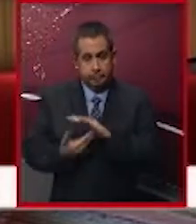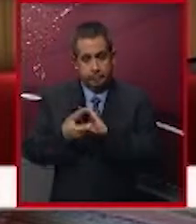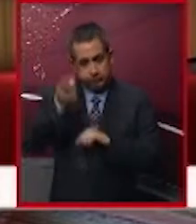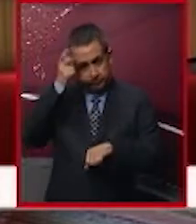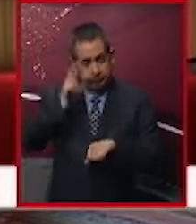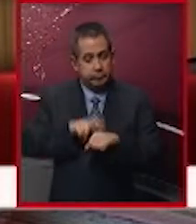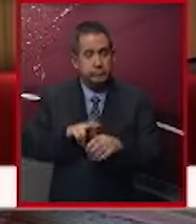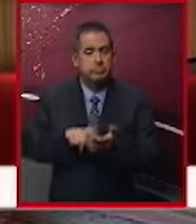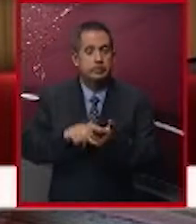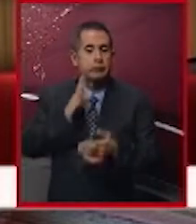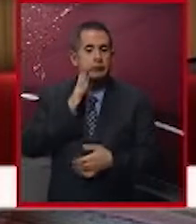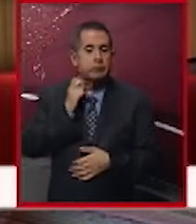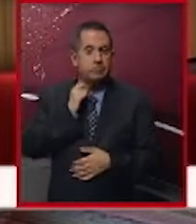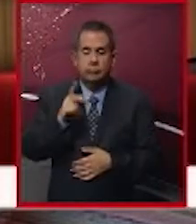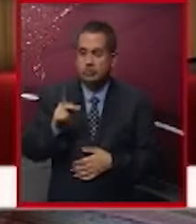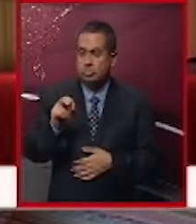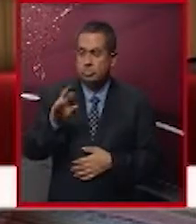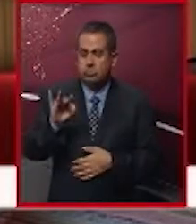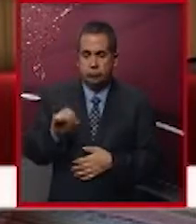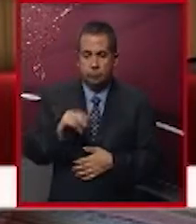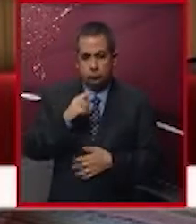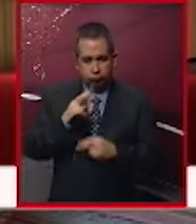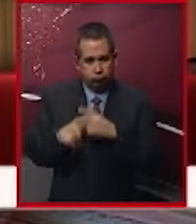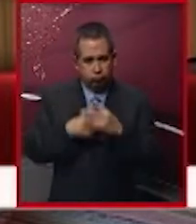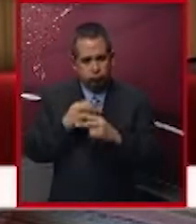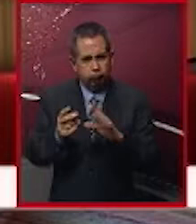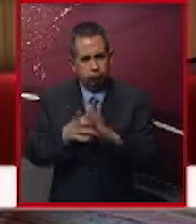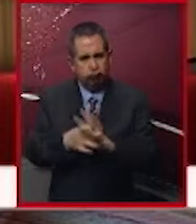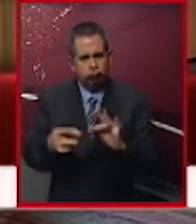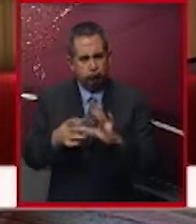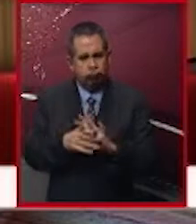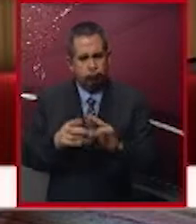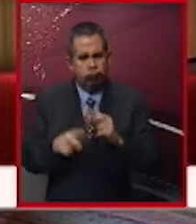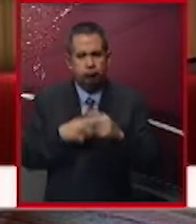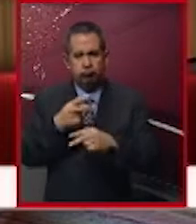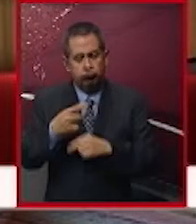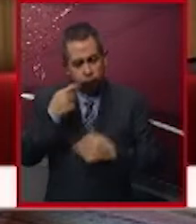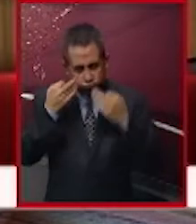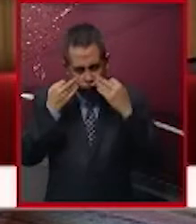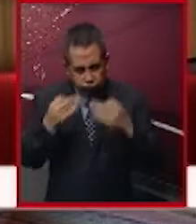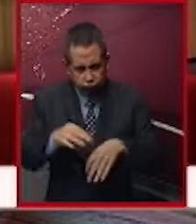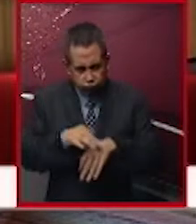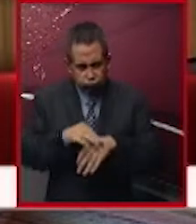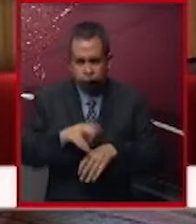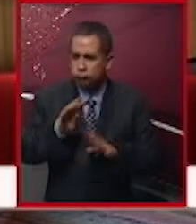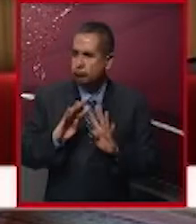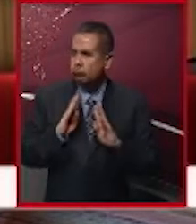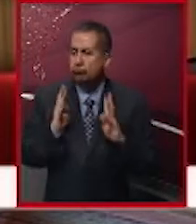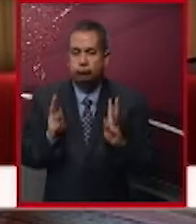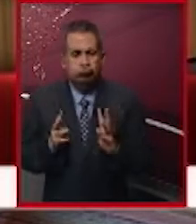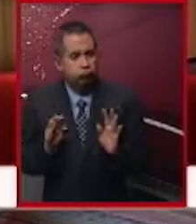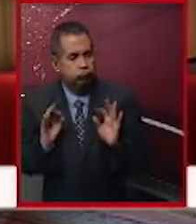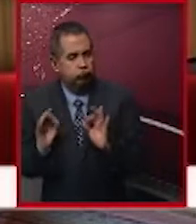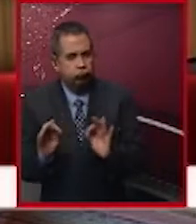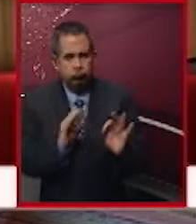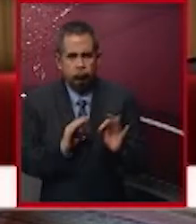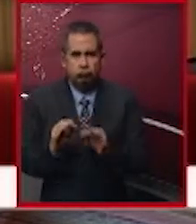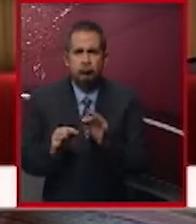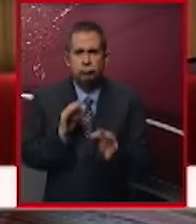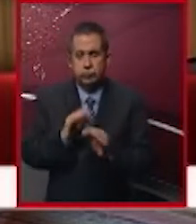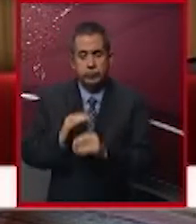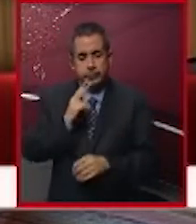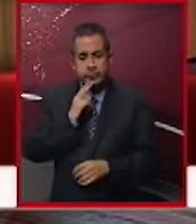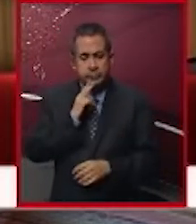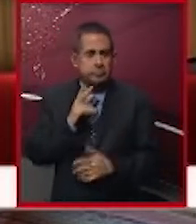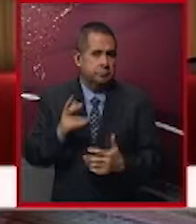presidente de la mesa directiva de la Cámara de Diputados, Porfirio Muñoz Ledo, acudió a esta comparecencia Para corroborar, dijo que el formato de estos encuentros son